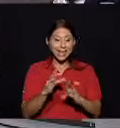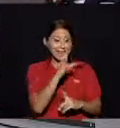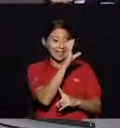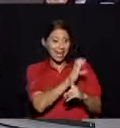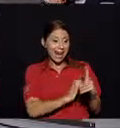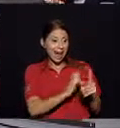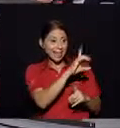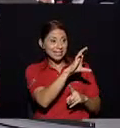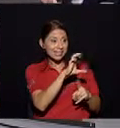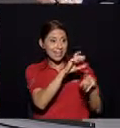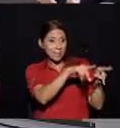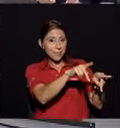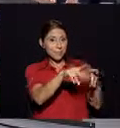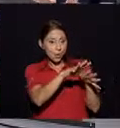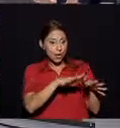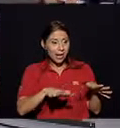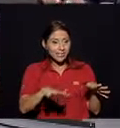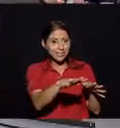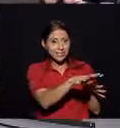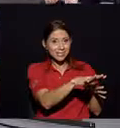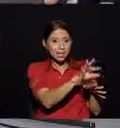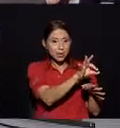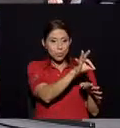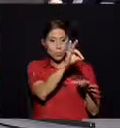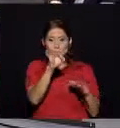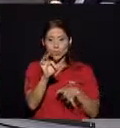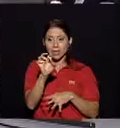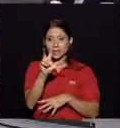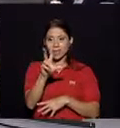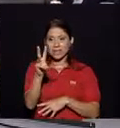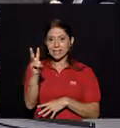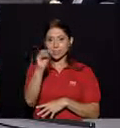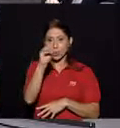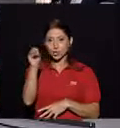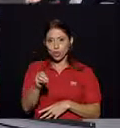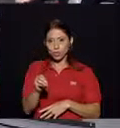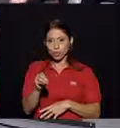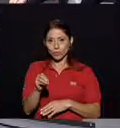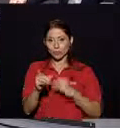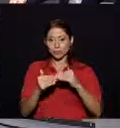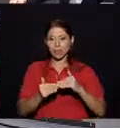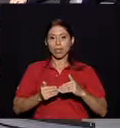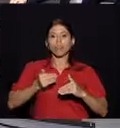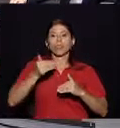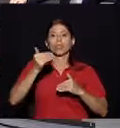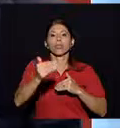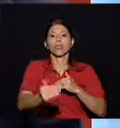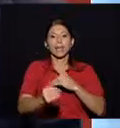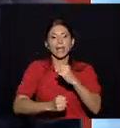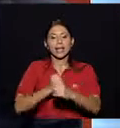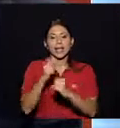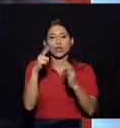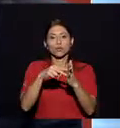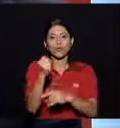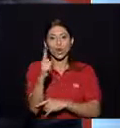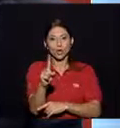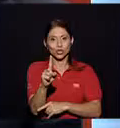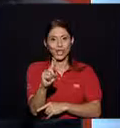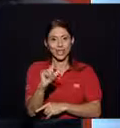digno. 36 de cada 100 personas más o menos, 36%. 10 años después, en el